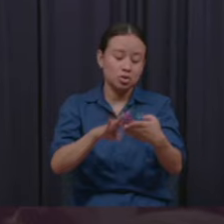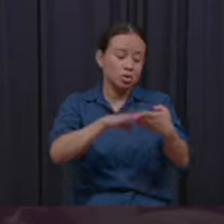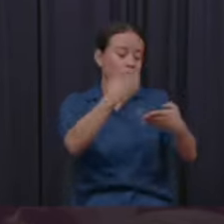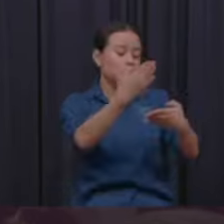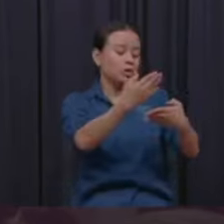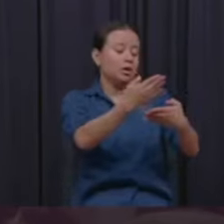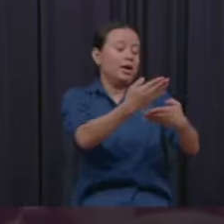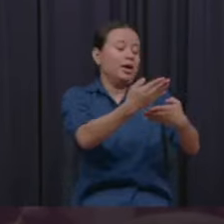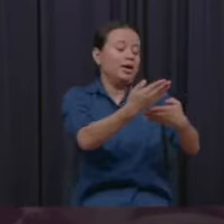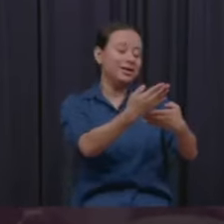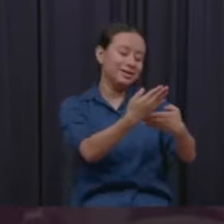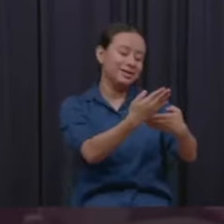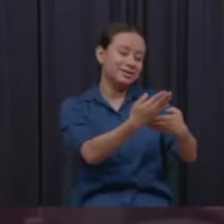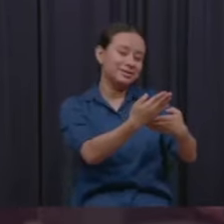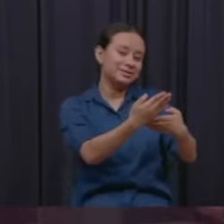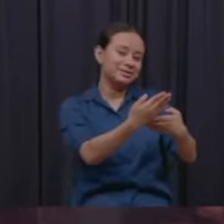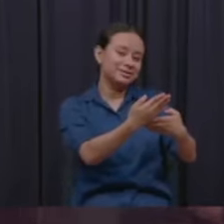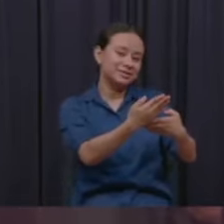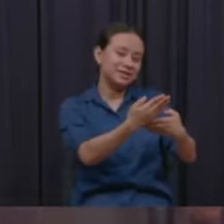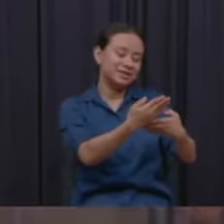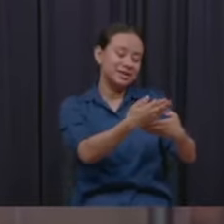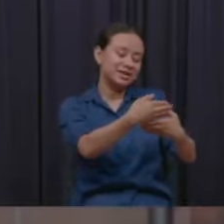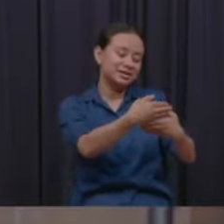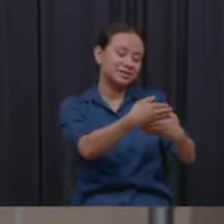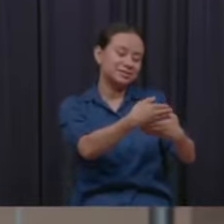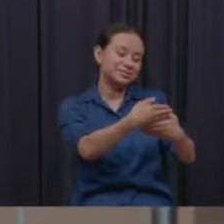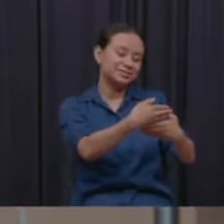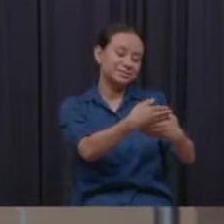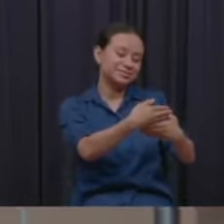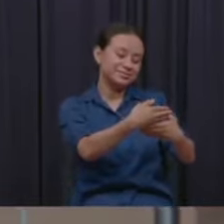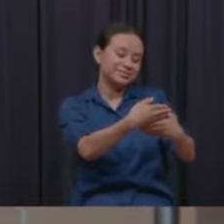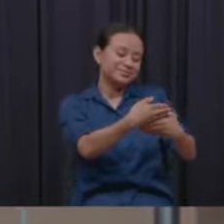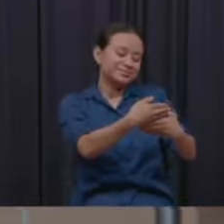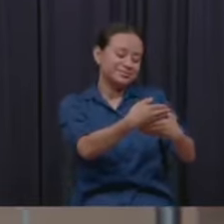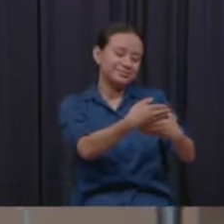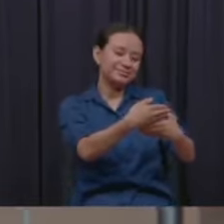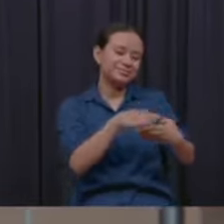Ay, ahora que regrese la busco, dije yo.